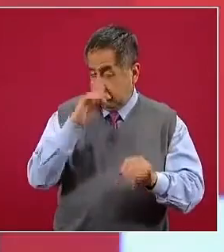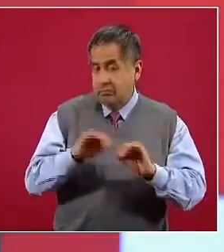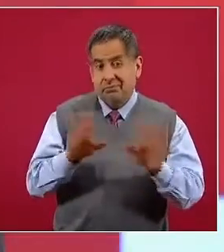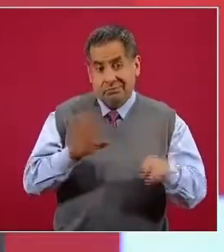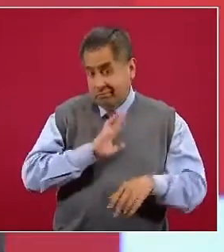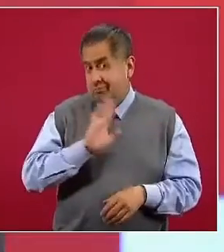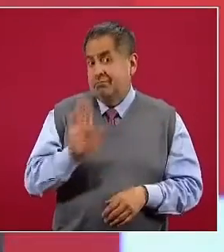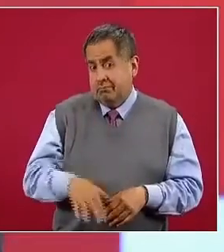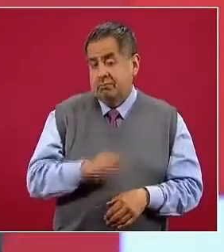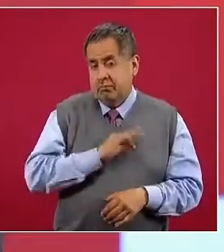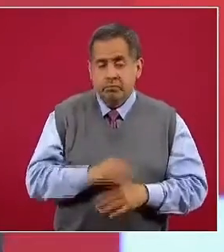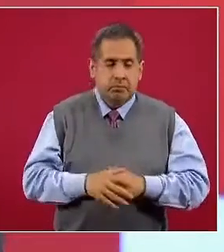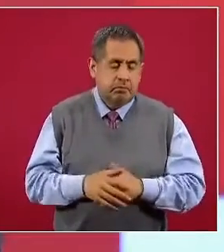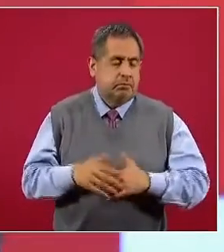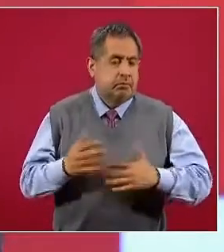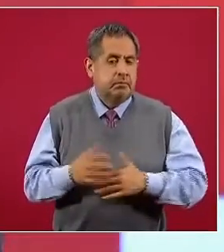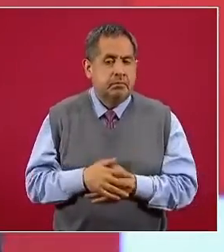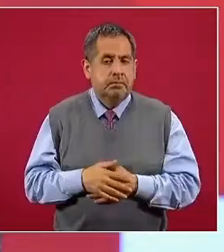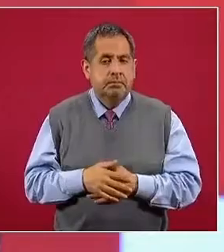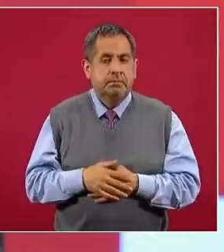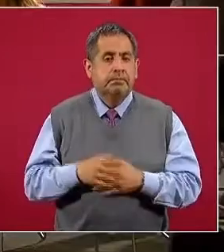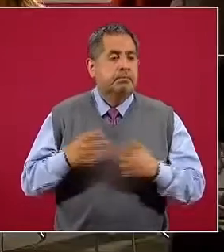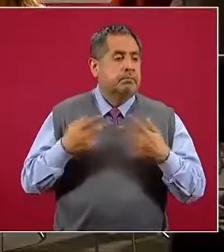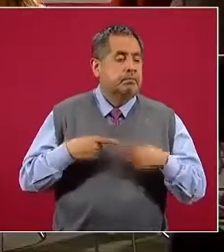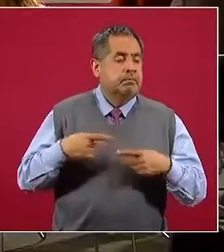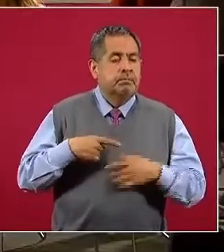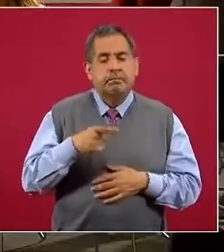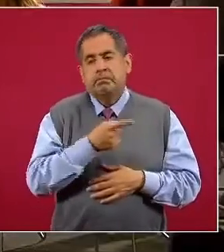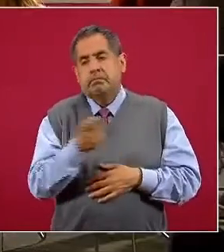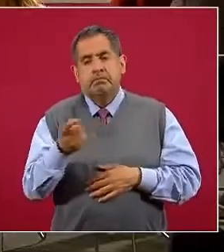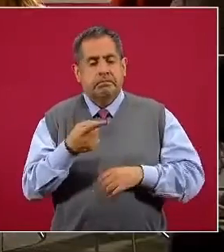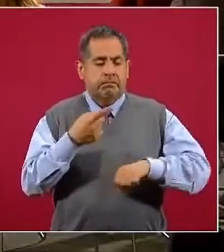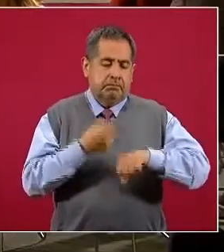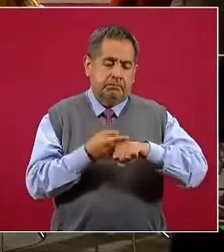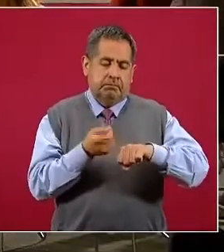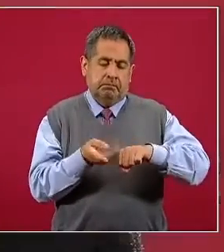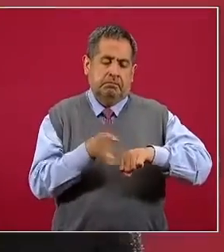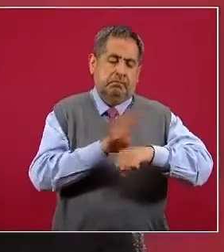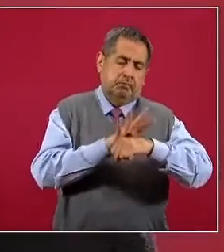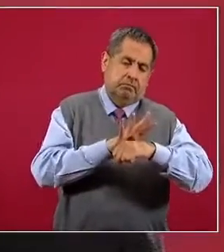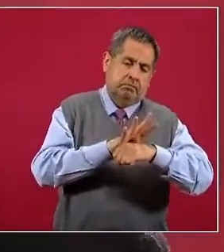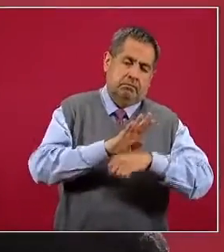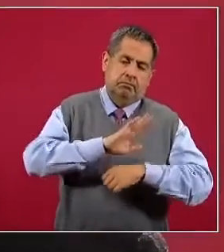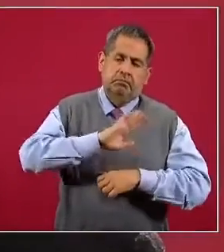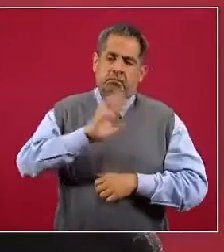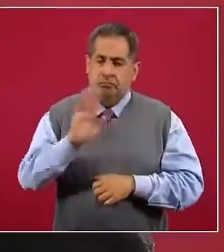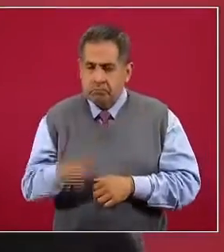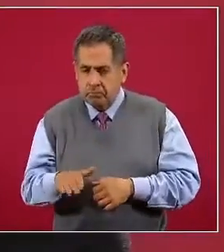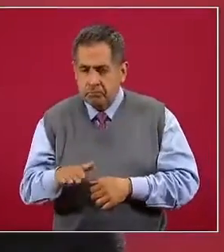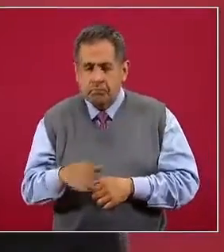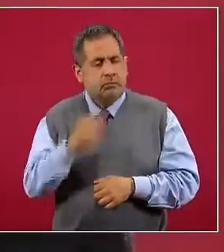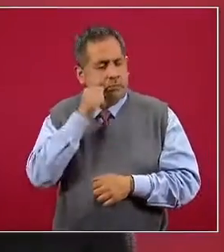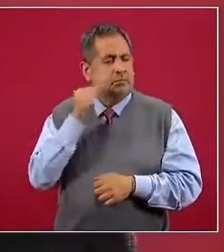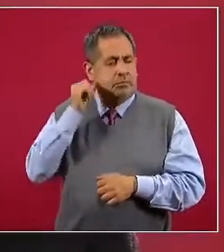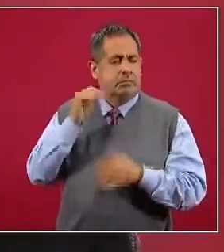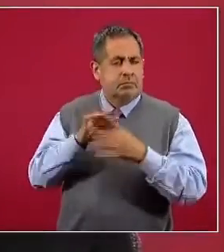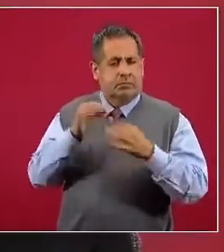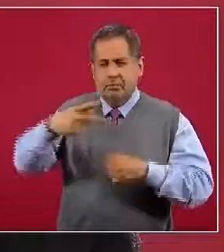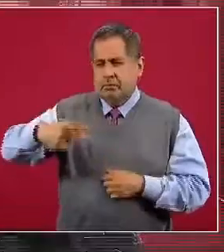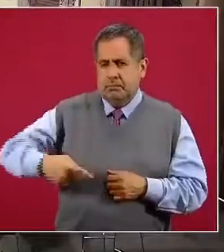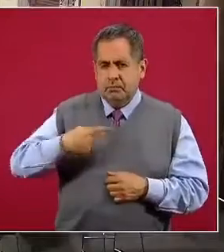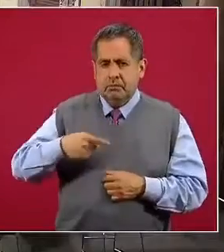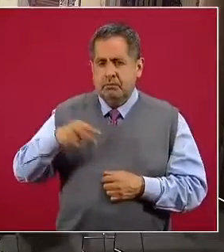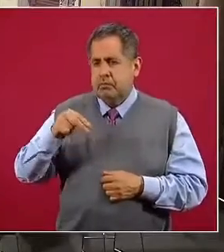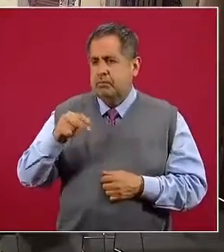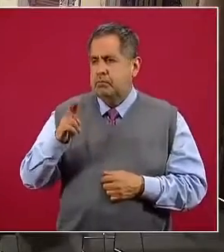Las razones por las que una persona puede perder la vida por COVID-19, como comentábamos ayer a propósito de una pregunta de